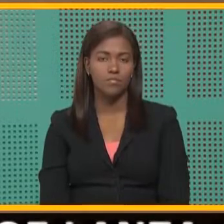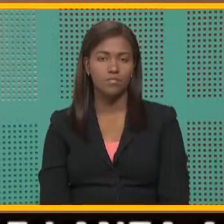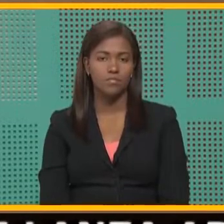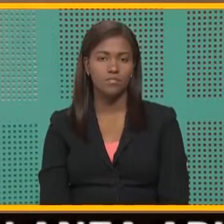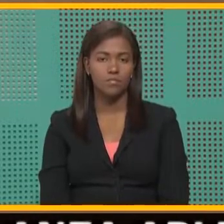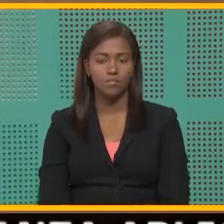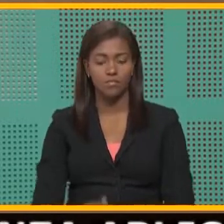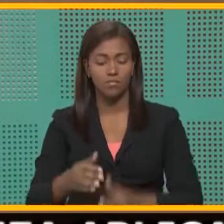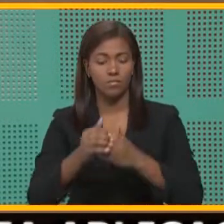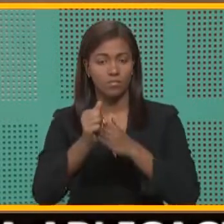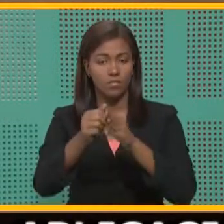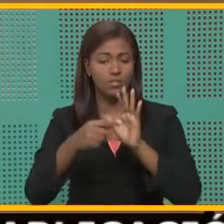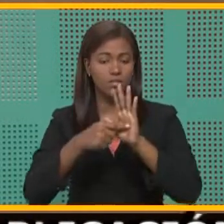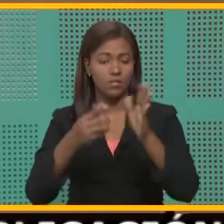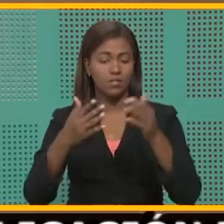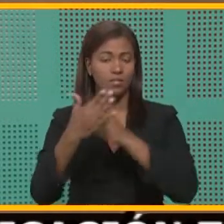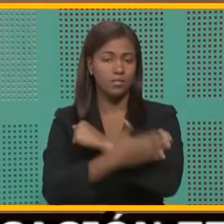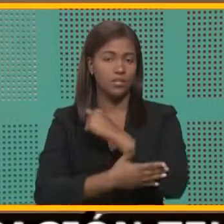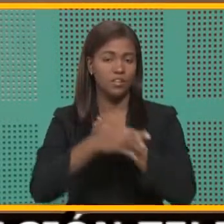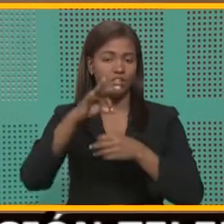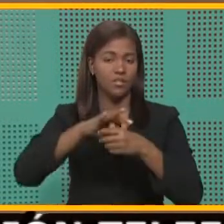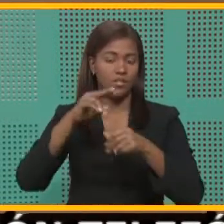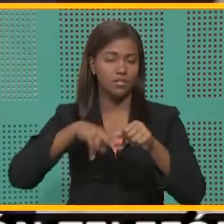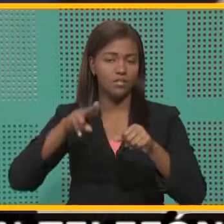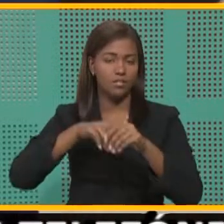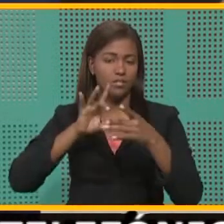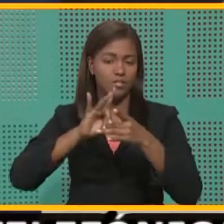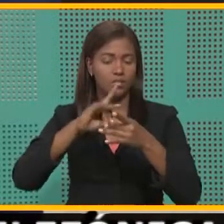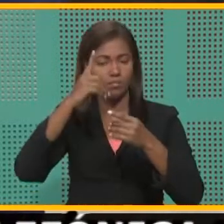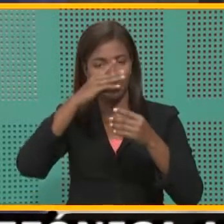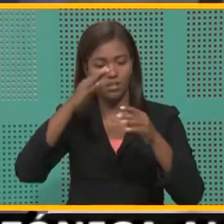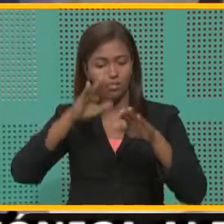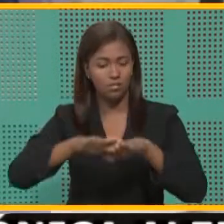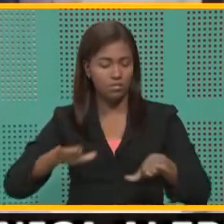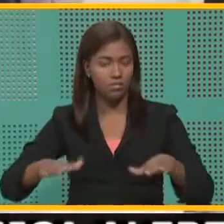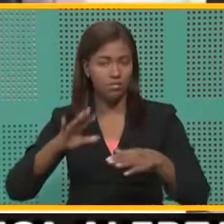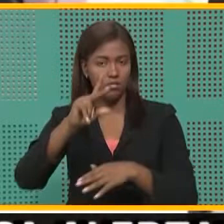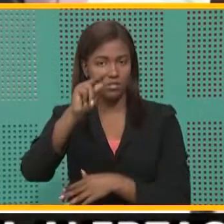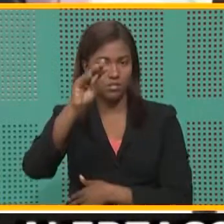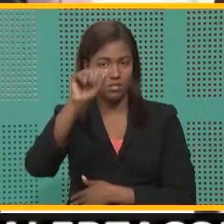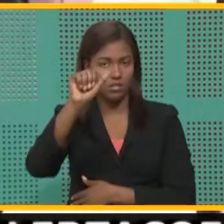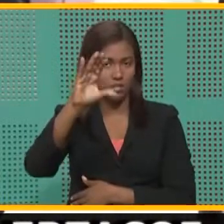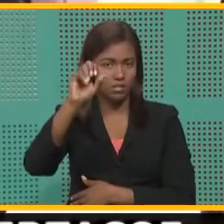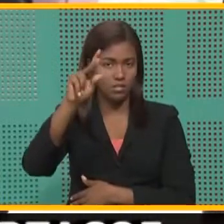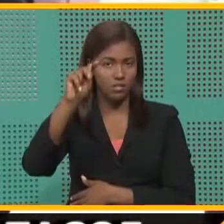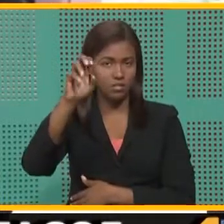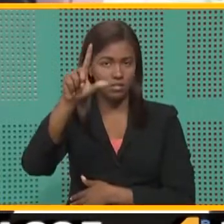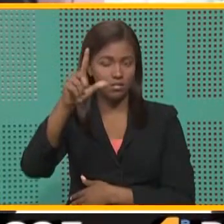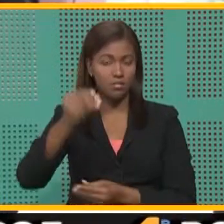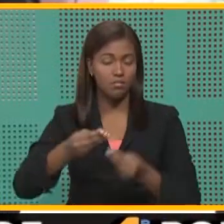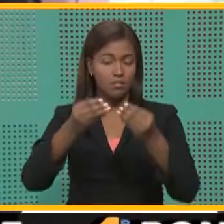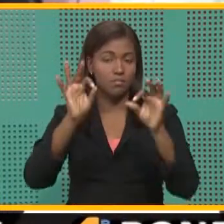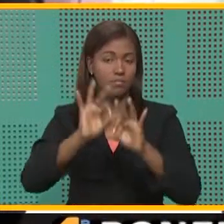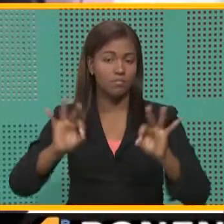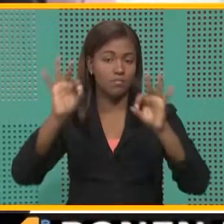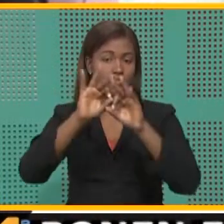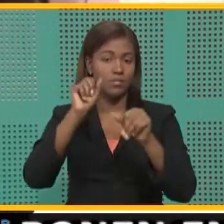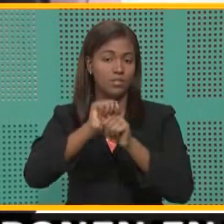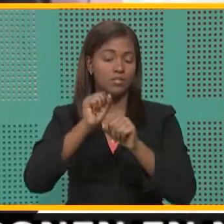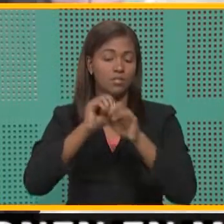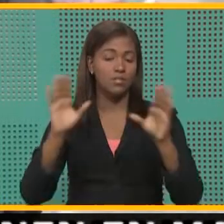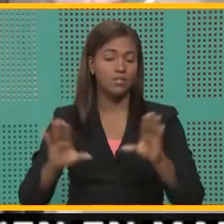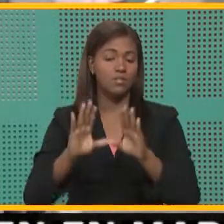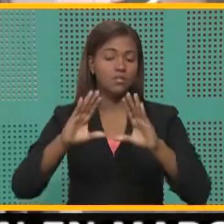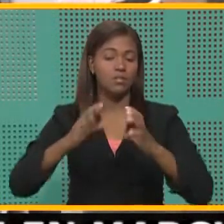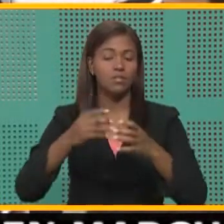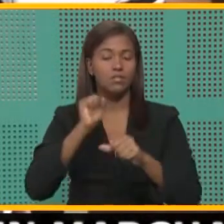Amigos, la representante en el país del Fondo de las Naciones Unidas para la Infancia, Rosa Elcarte, resaltó la importancia del trabajo realizado en el